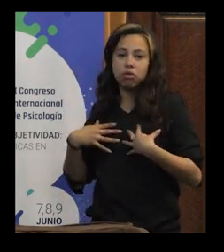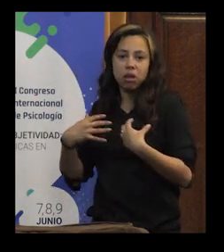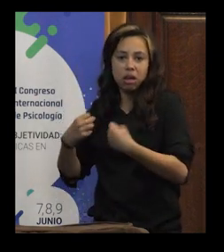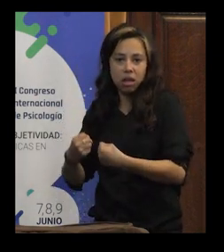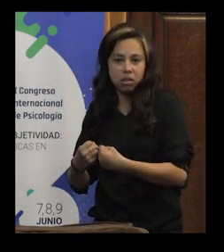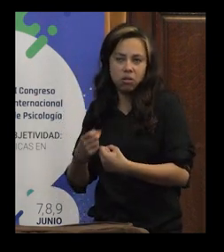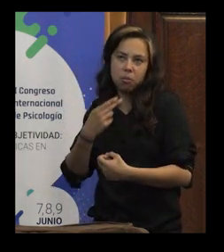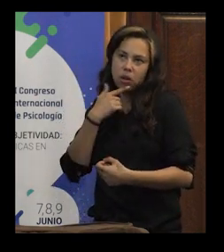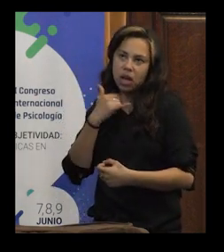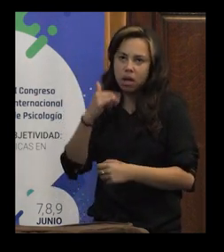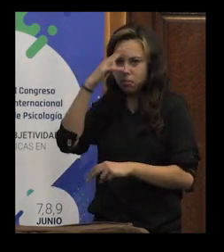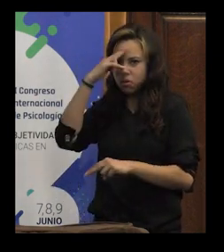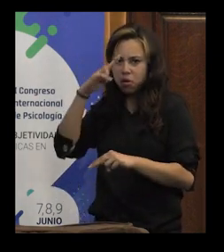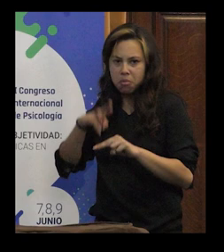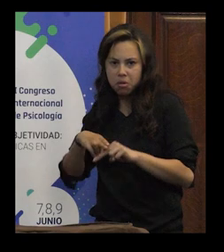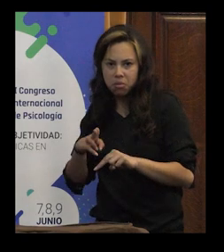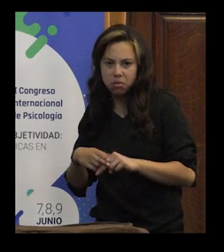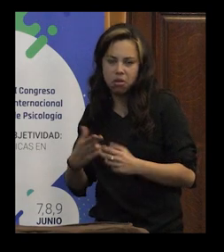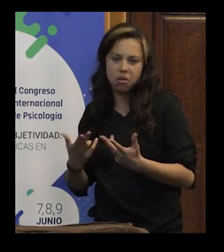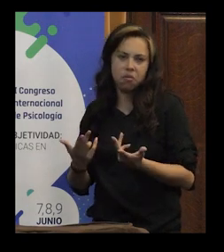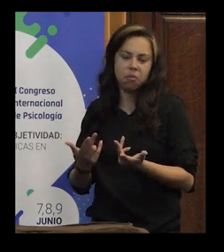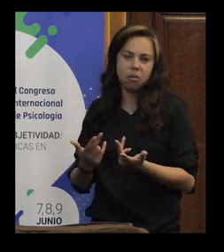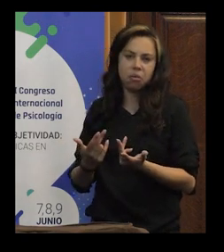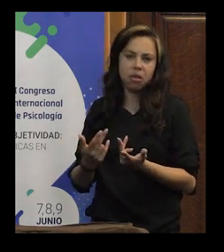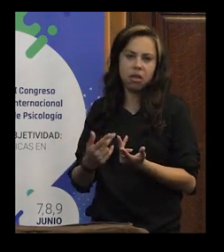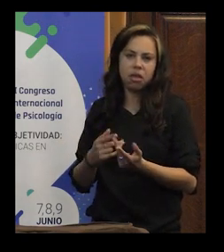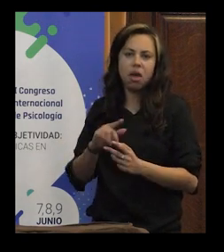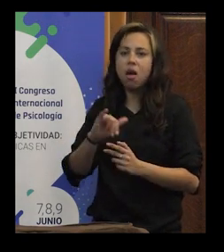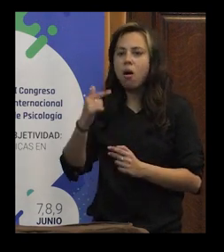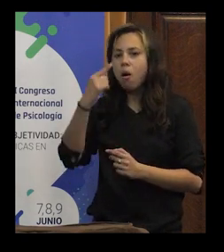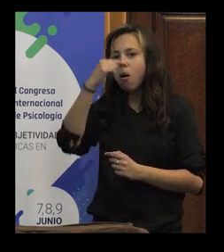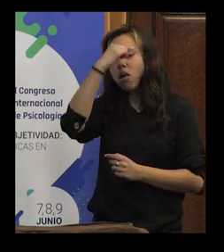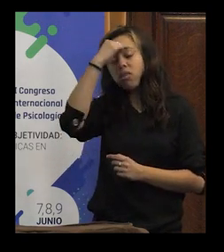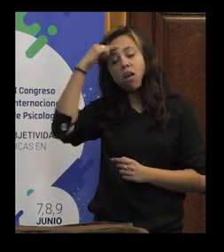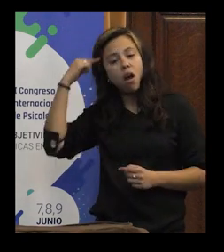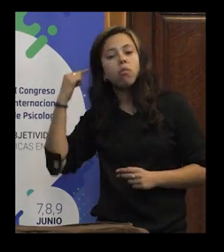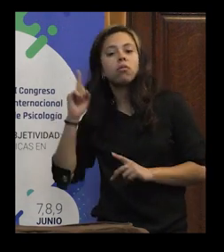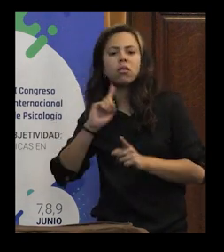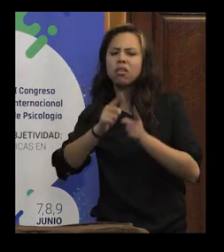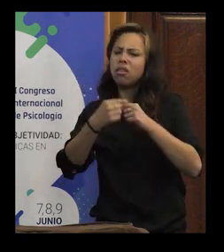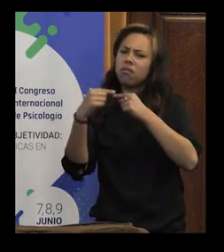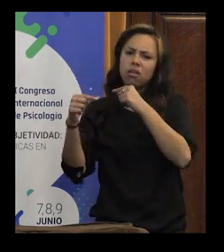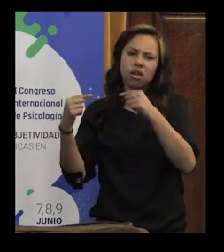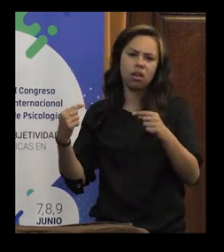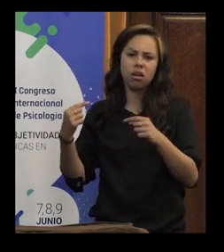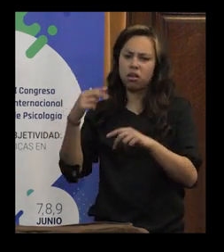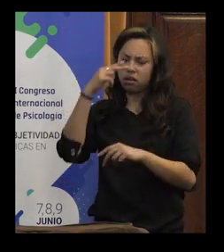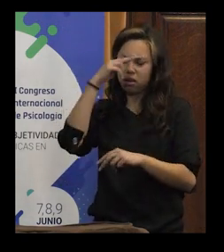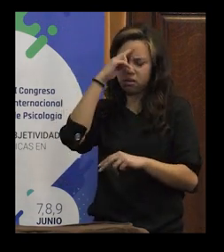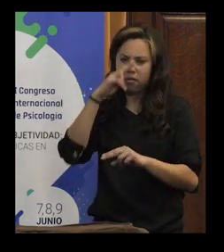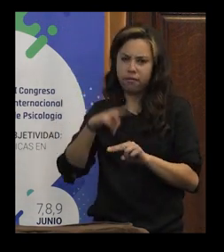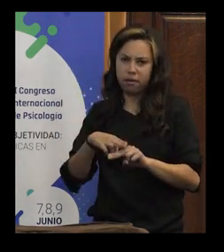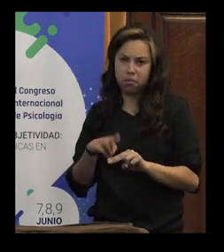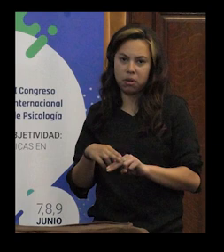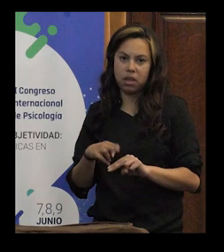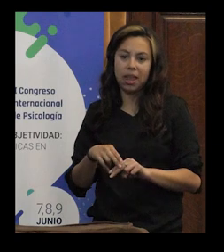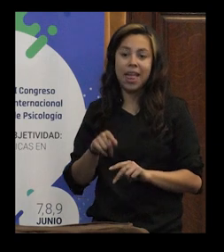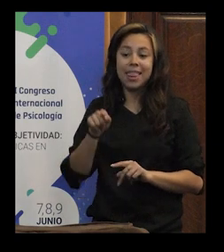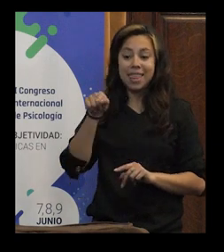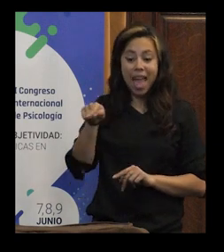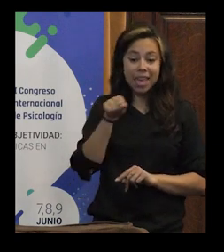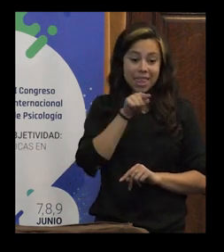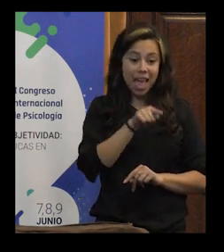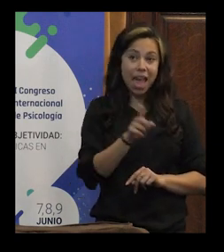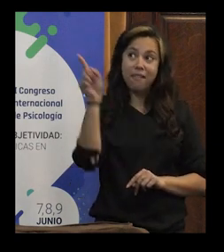como la enfermedad de Huntington o la síndrome de Down. Este es el contexto del surgimiento